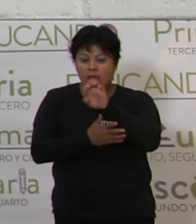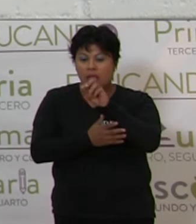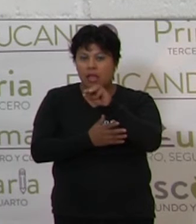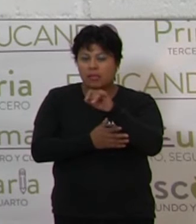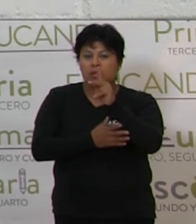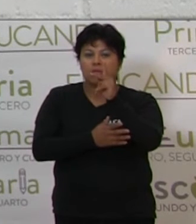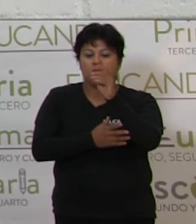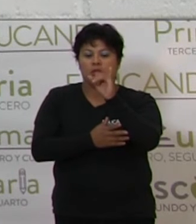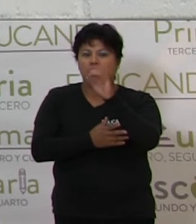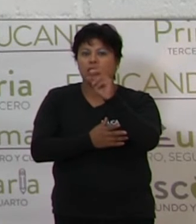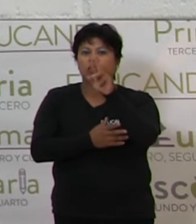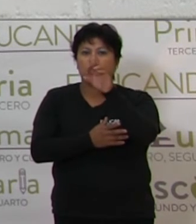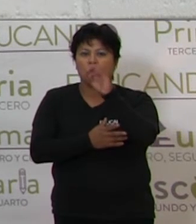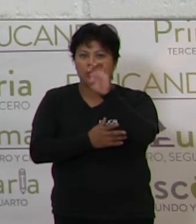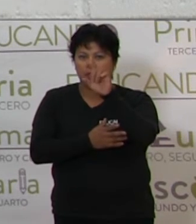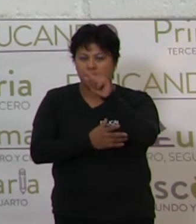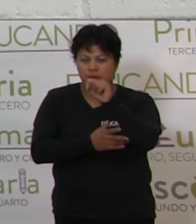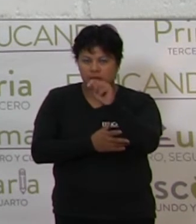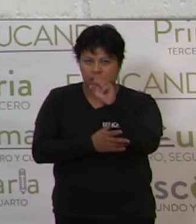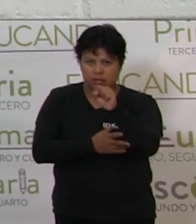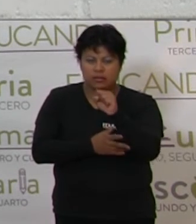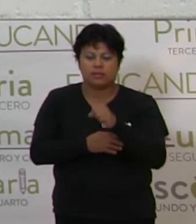es James Montague Rhodes.